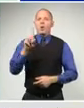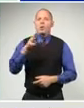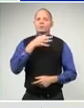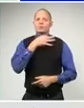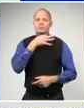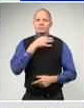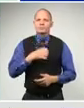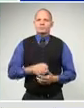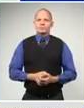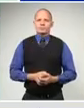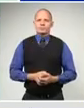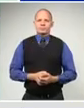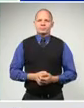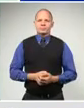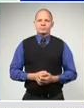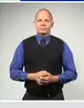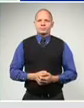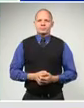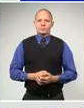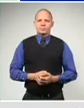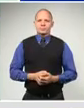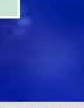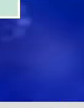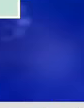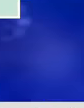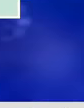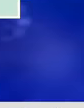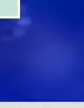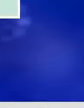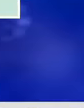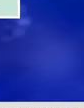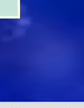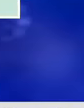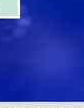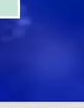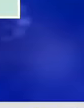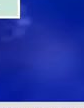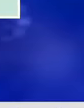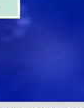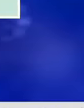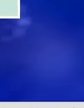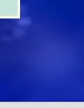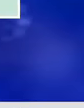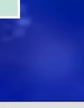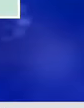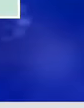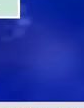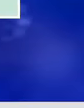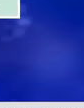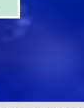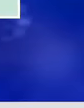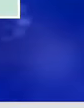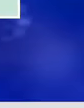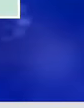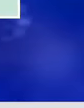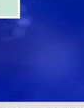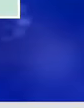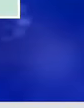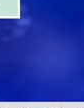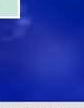Tunas, provincia que mantiene una estabilidad independientemente de que 8 casos